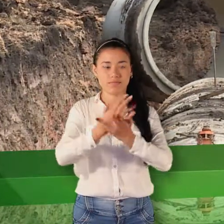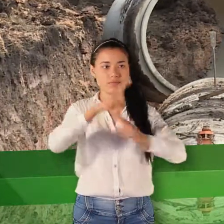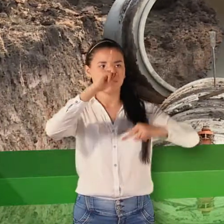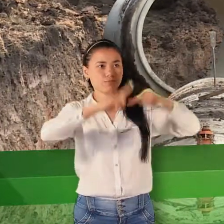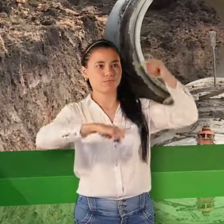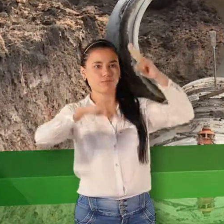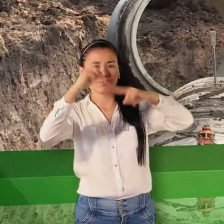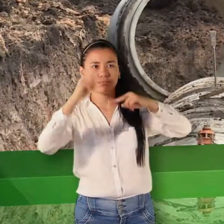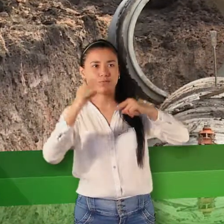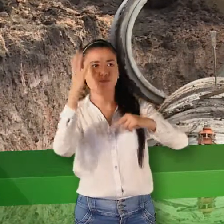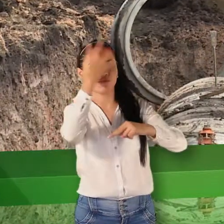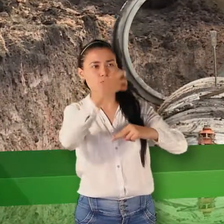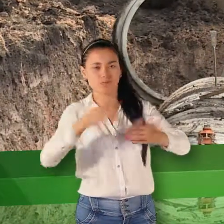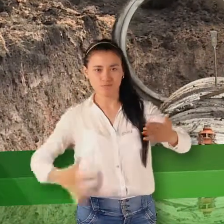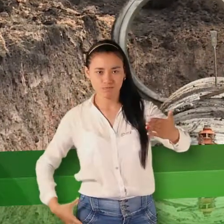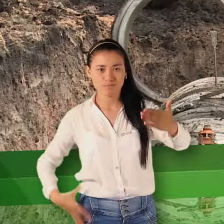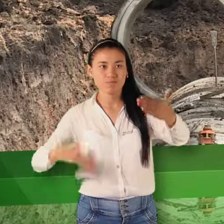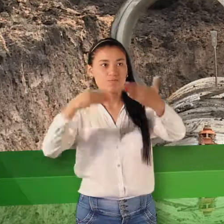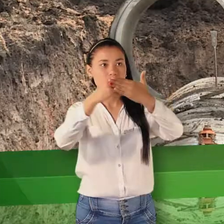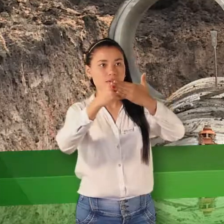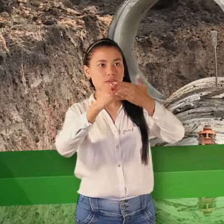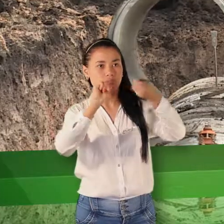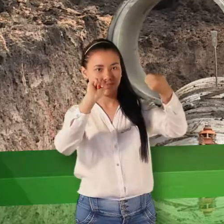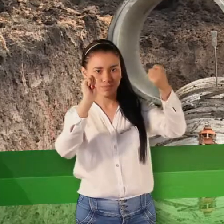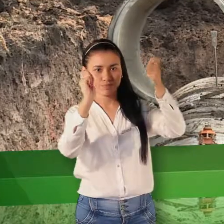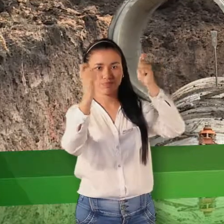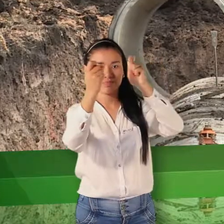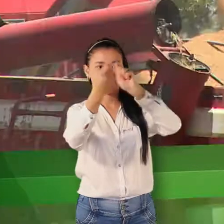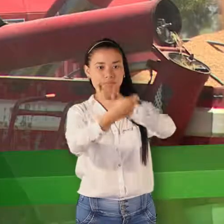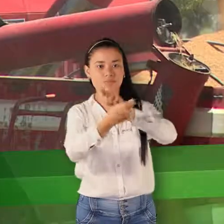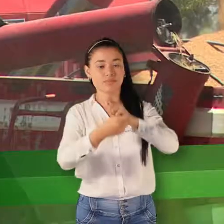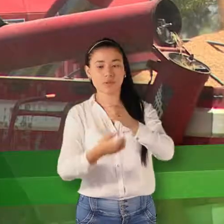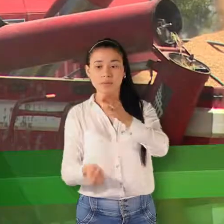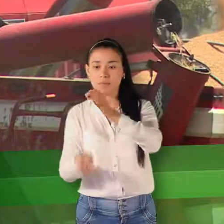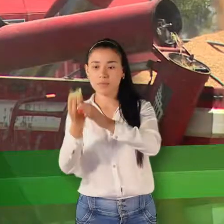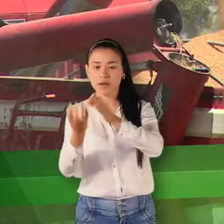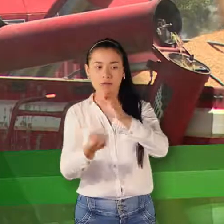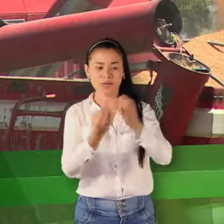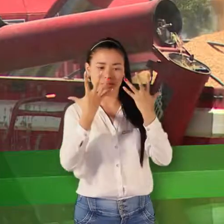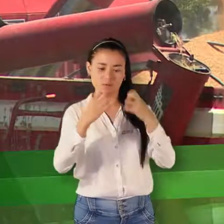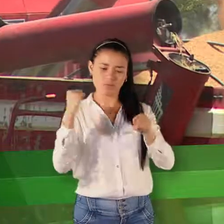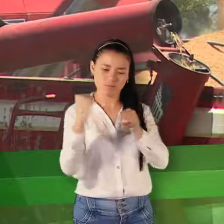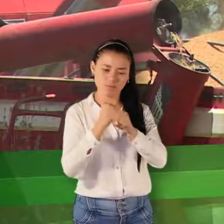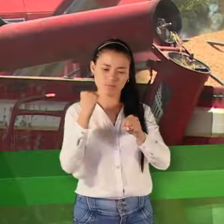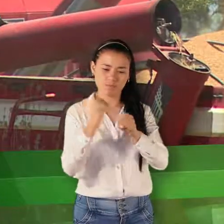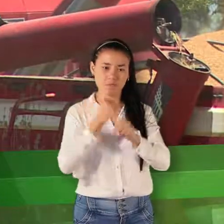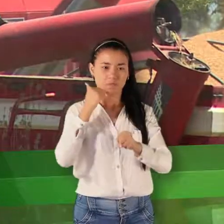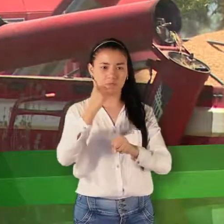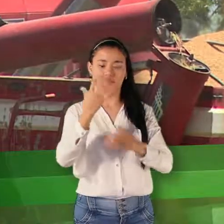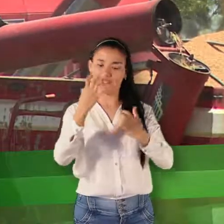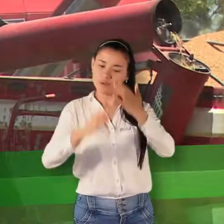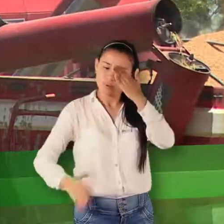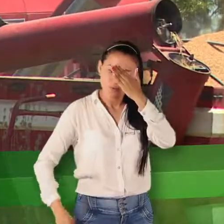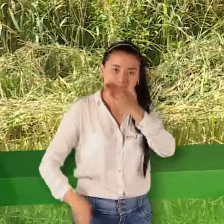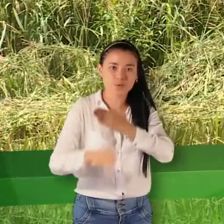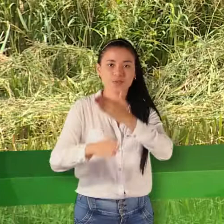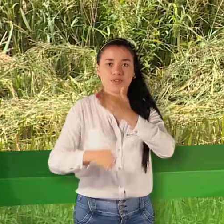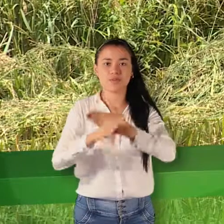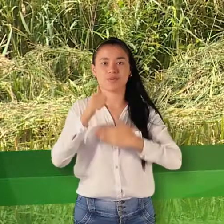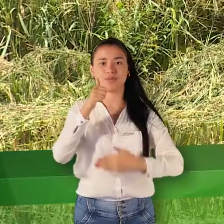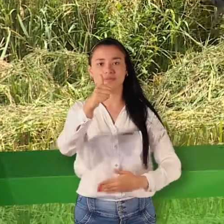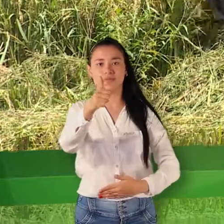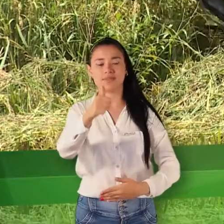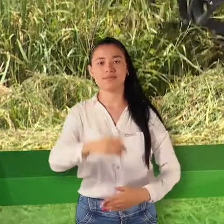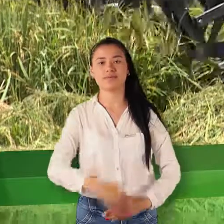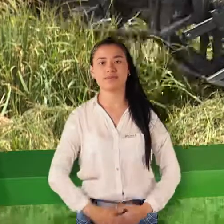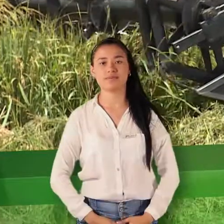con infraestructura atractiva para la inversión y capaz de transformar y generar valor agregado a la producción de manera sostenible